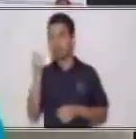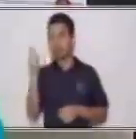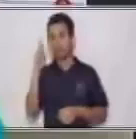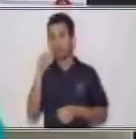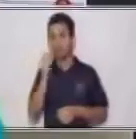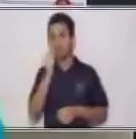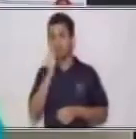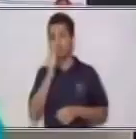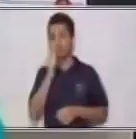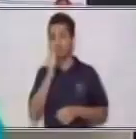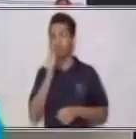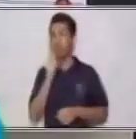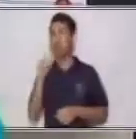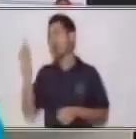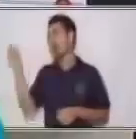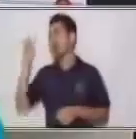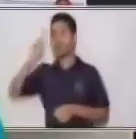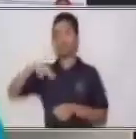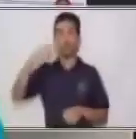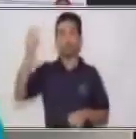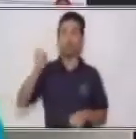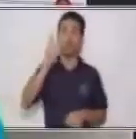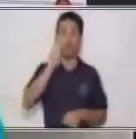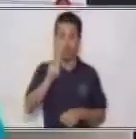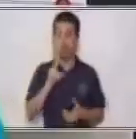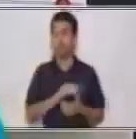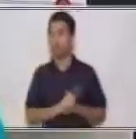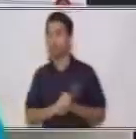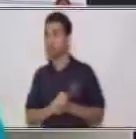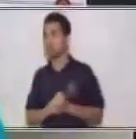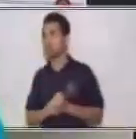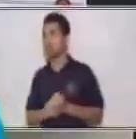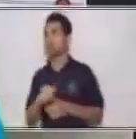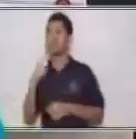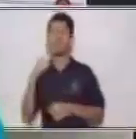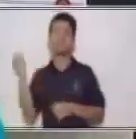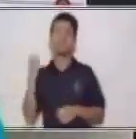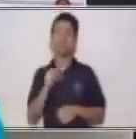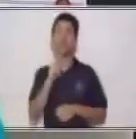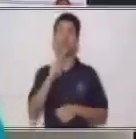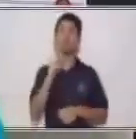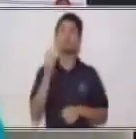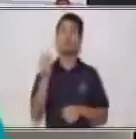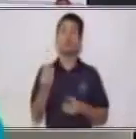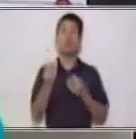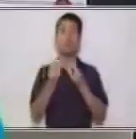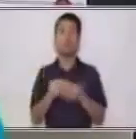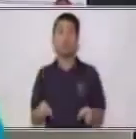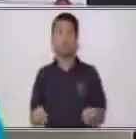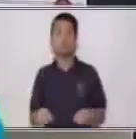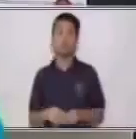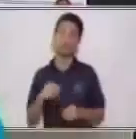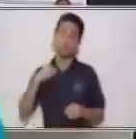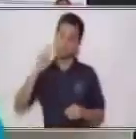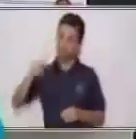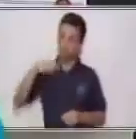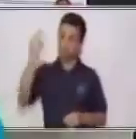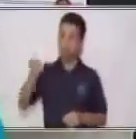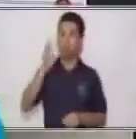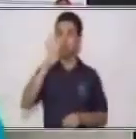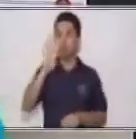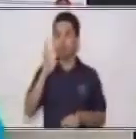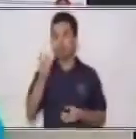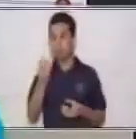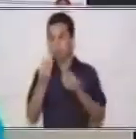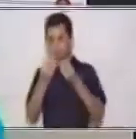2 onzas de pasas. Si aquí dice 2 huevos, aquí vamos a utilizar 4 huevos.